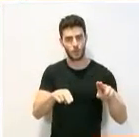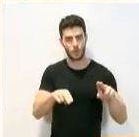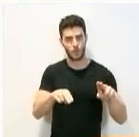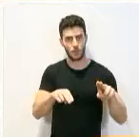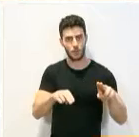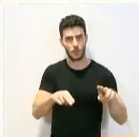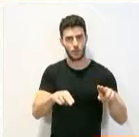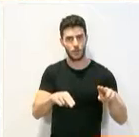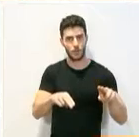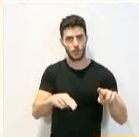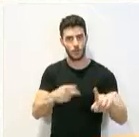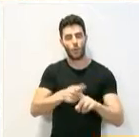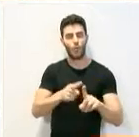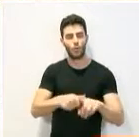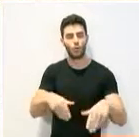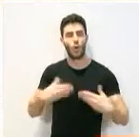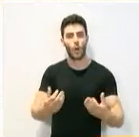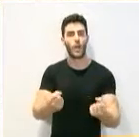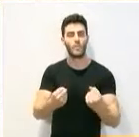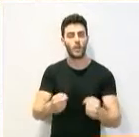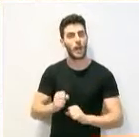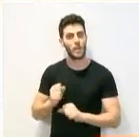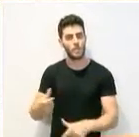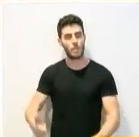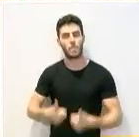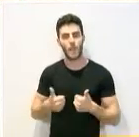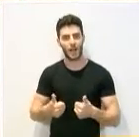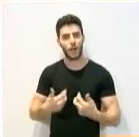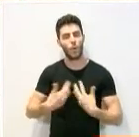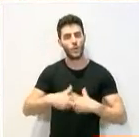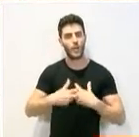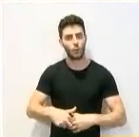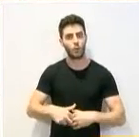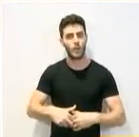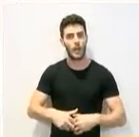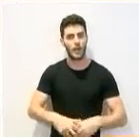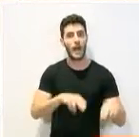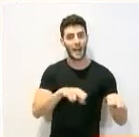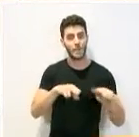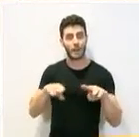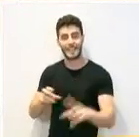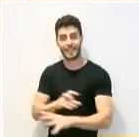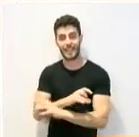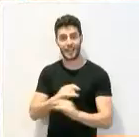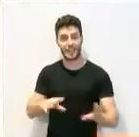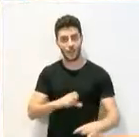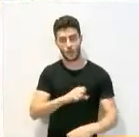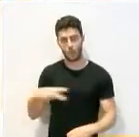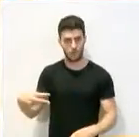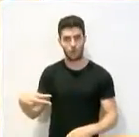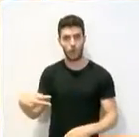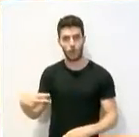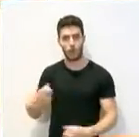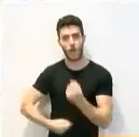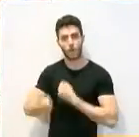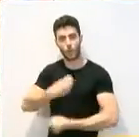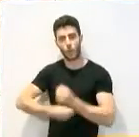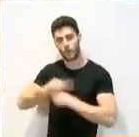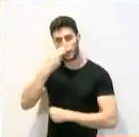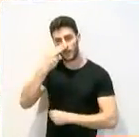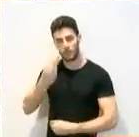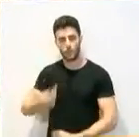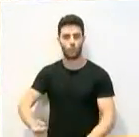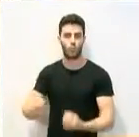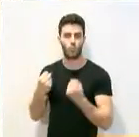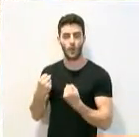servido para otra cosa que fortalecer una industria armamentística que, lógicamente, tiene enormes intereses económicos en seguir